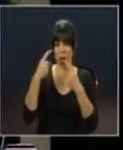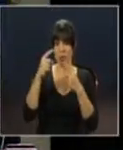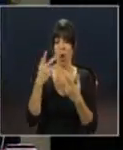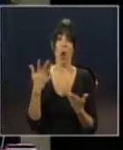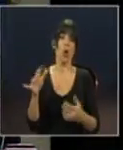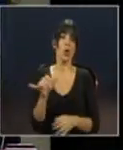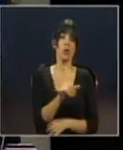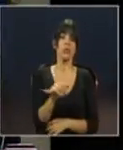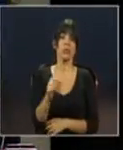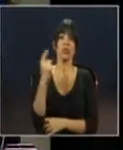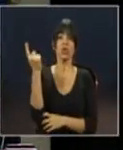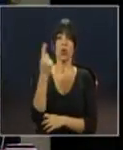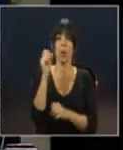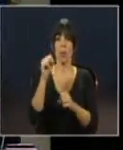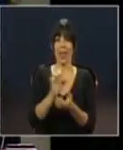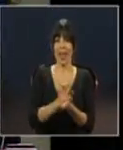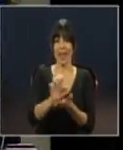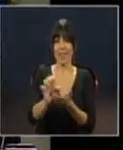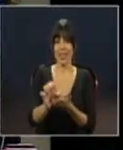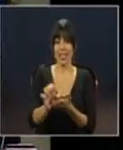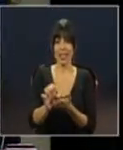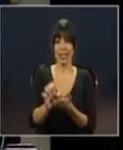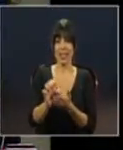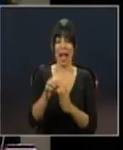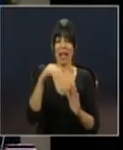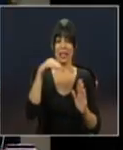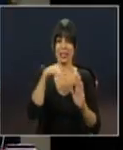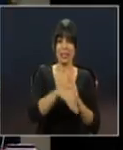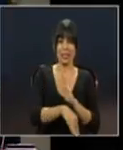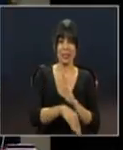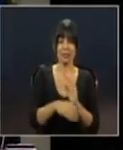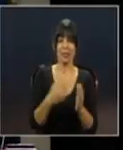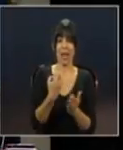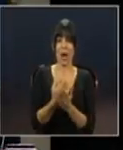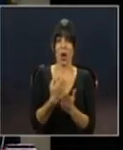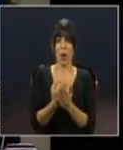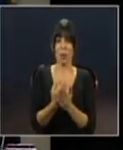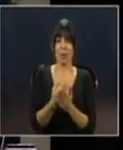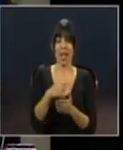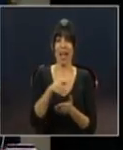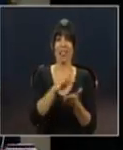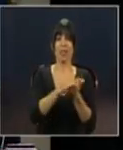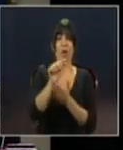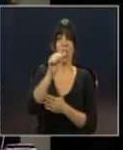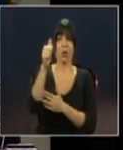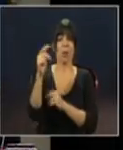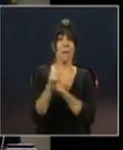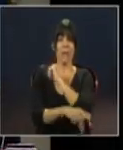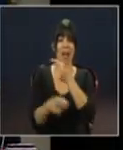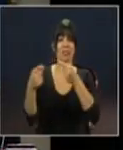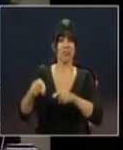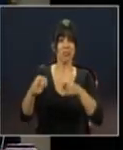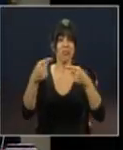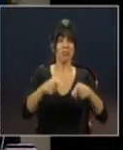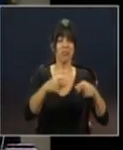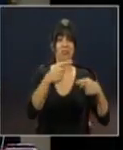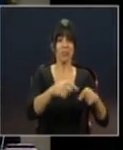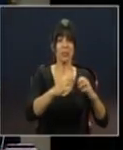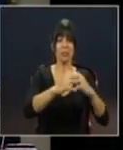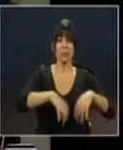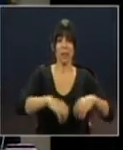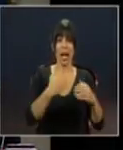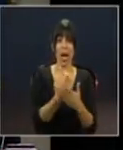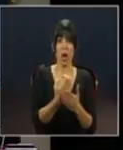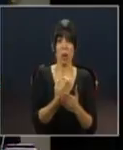mismo, solo evitaremos caer en la peligrosa inestabilidad que ha destruido a otras naciones si dotamos a la